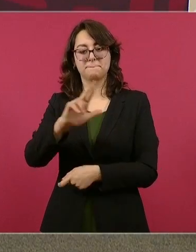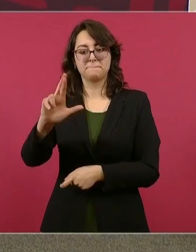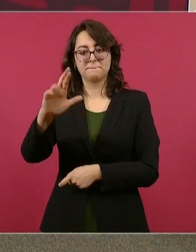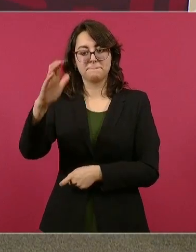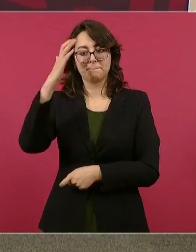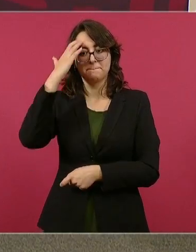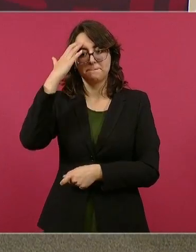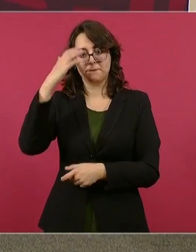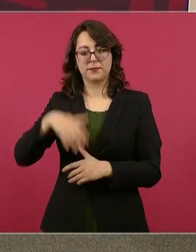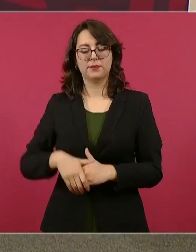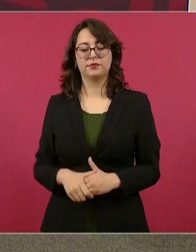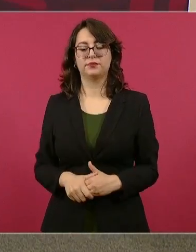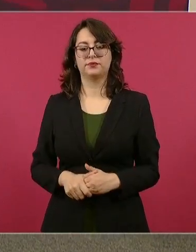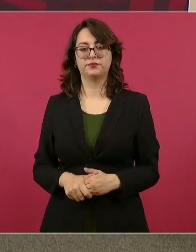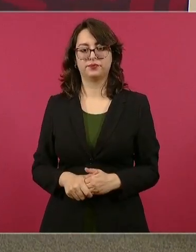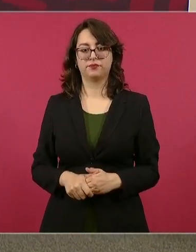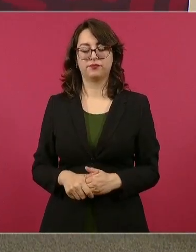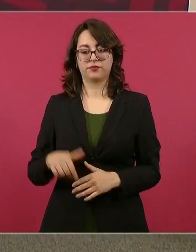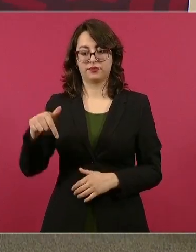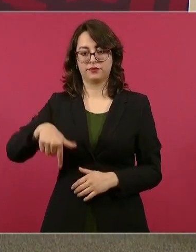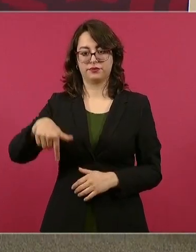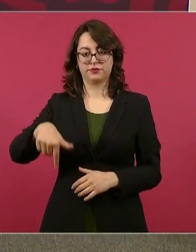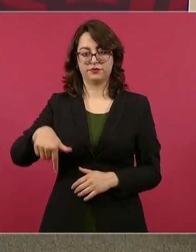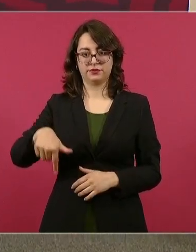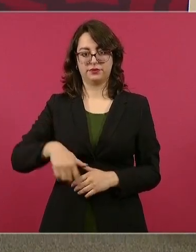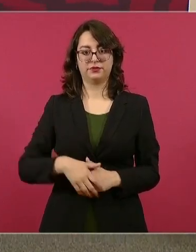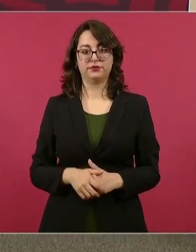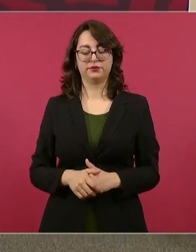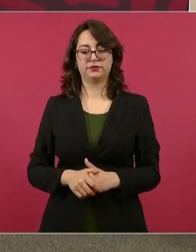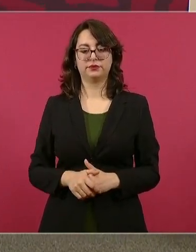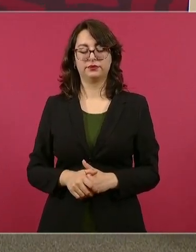reconocimientos. Aquí, pero